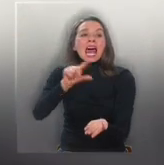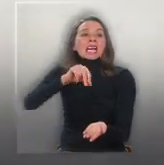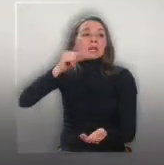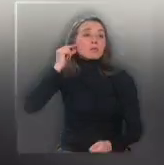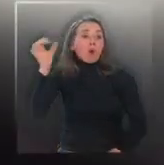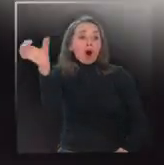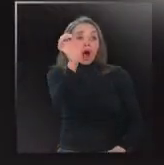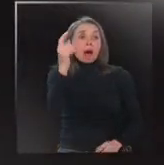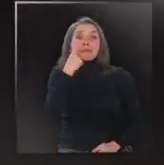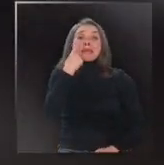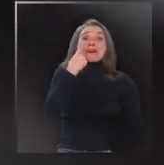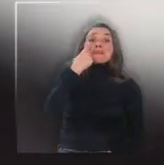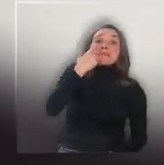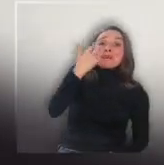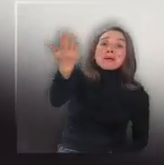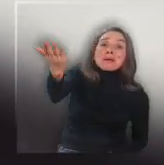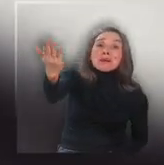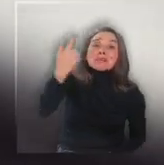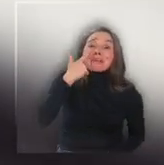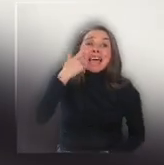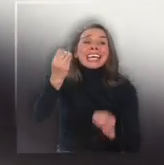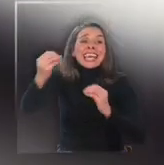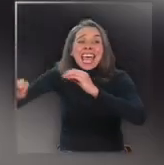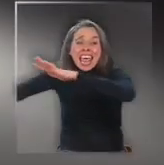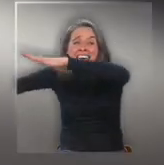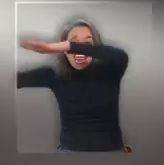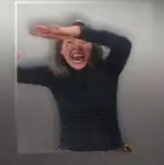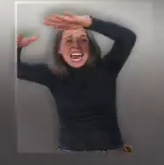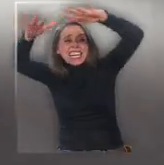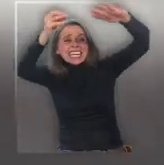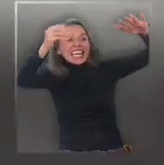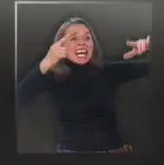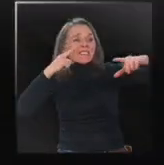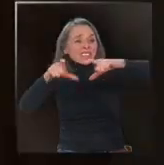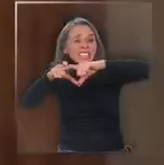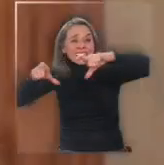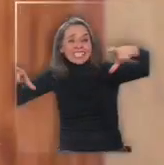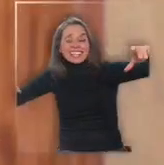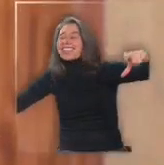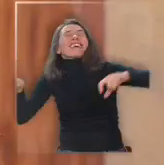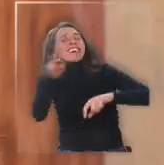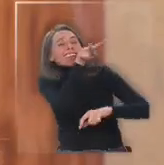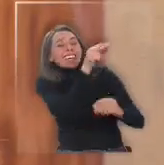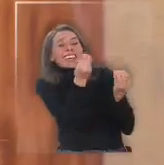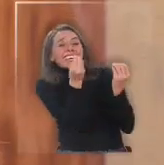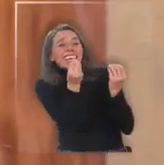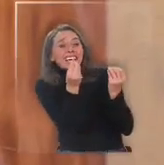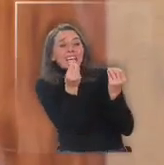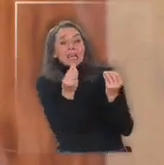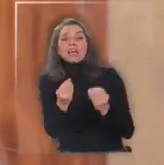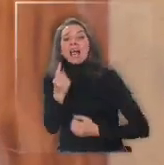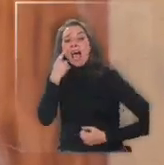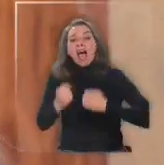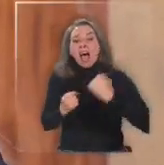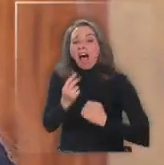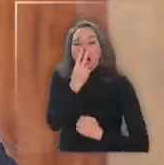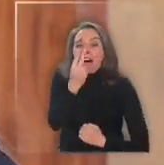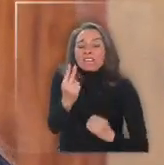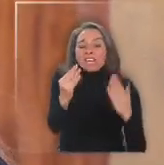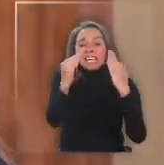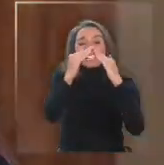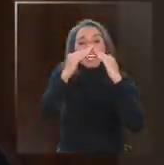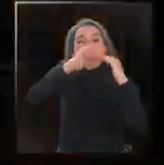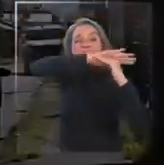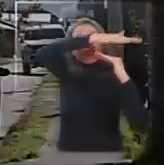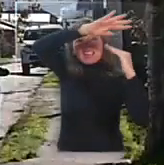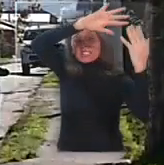¡Ay, mira! ¿Qué es eso? ¿Qué es eso? Vi que pasó una nube negra por la ventana. Y cuando salí a mirar, estaban todas las casas y los